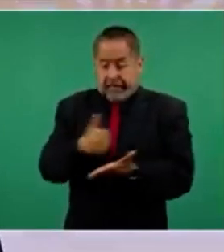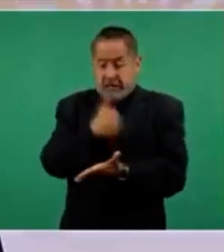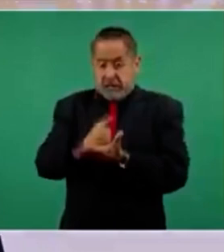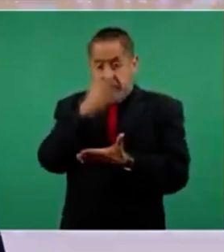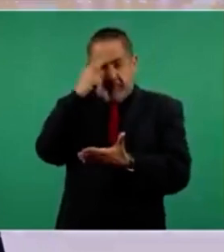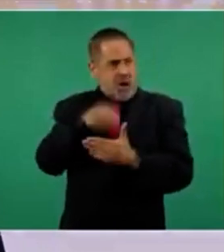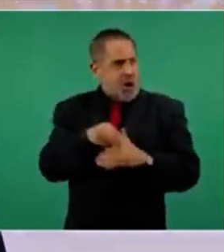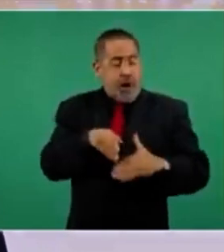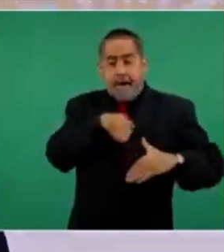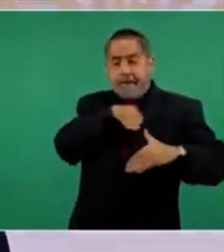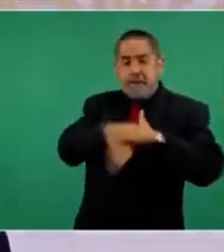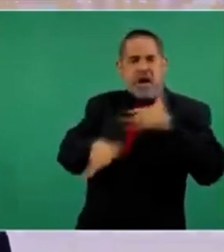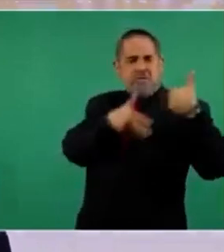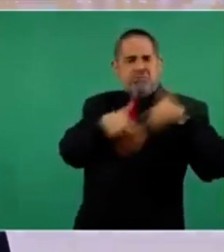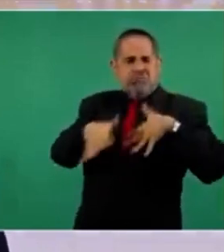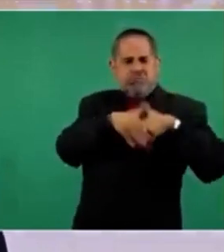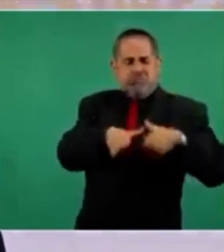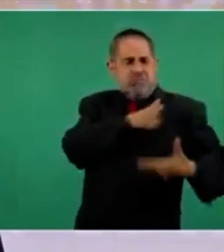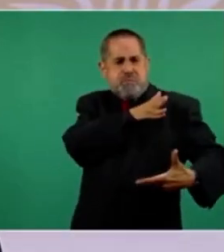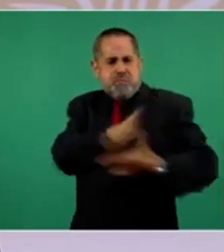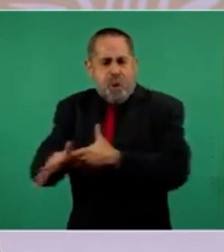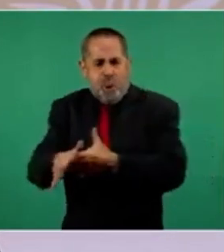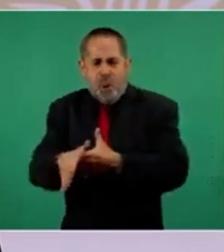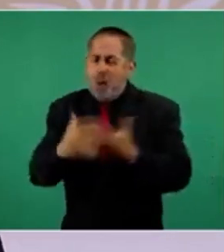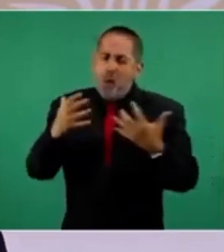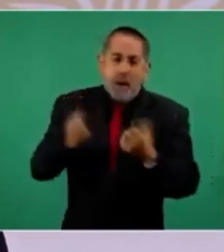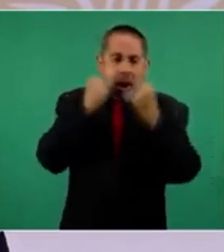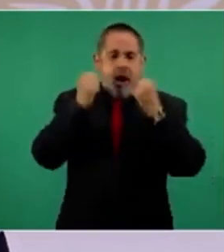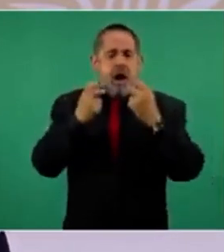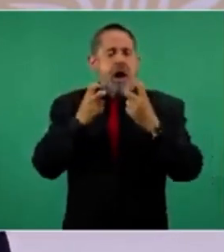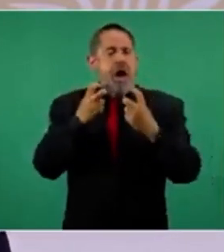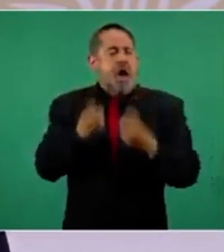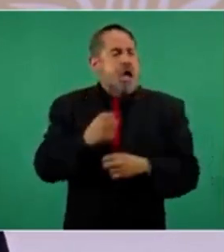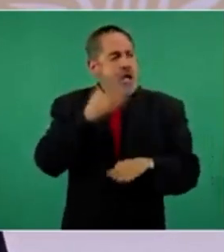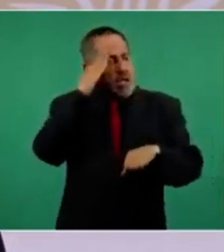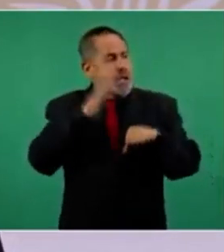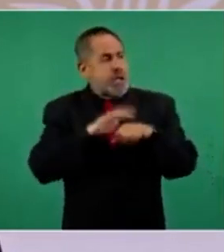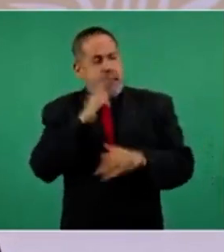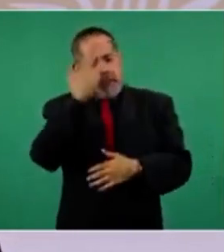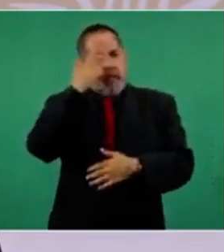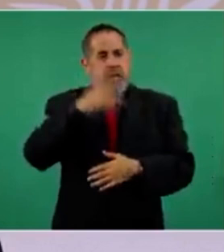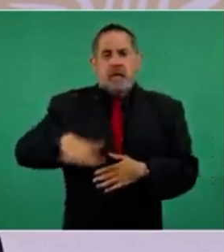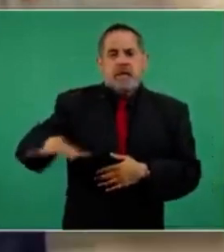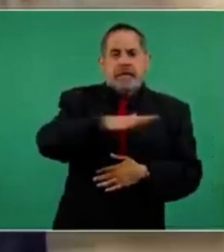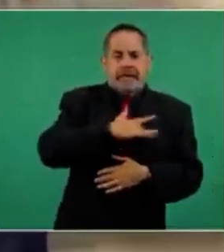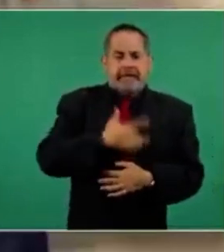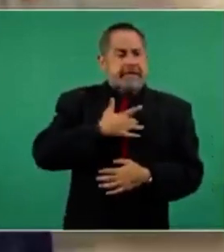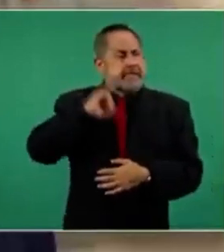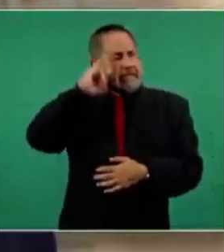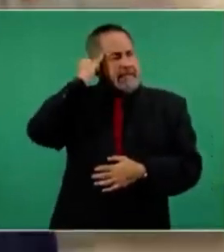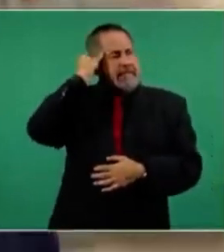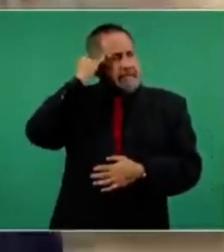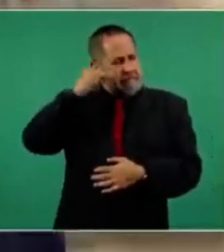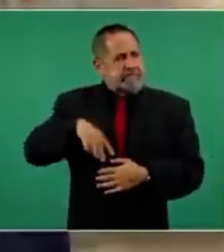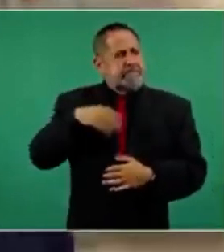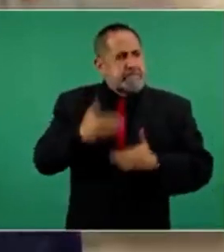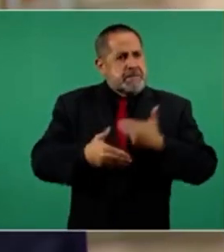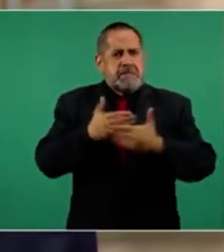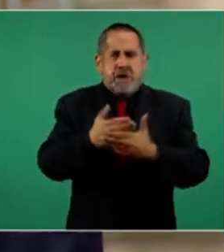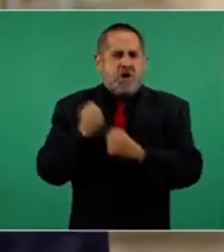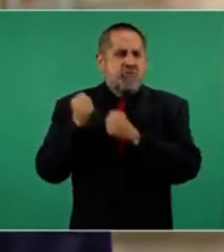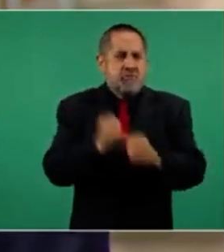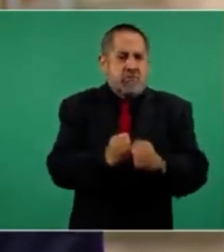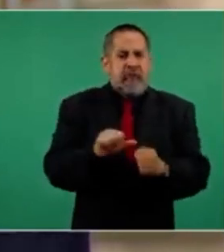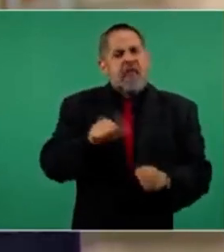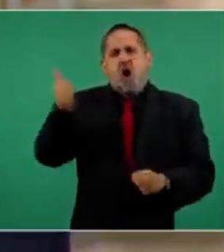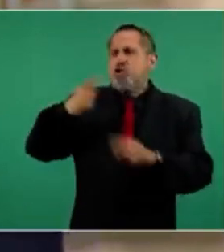México, tuvo un notorio componente de reivindicaciones sociales e indigenistas que lo diferenció de otros procesos que